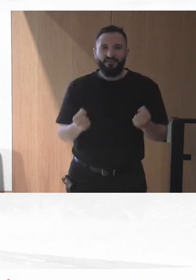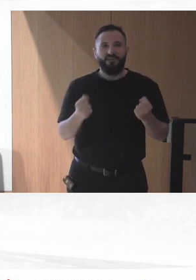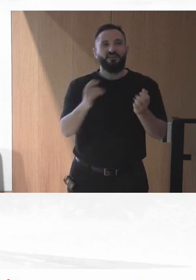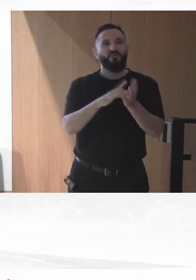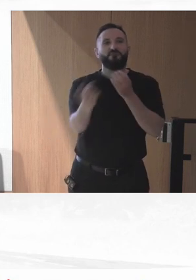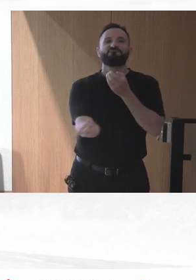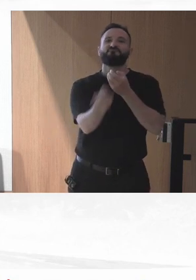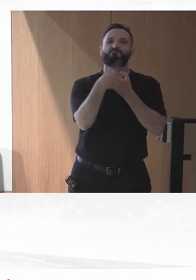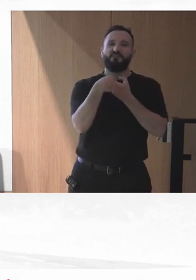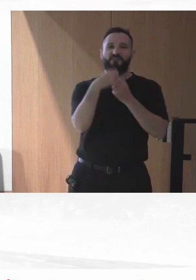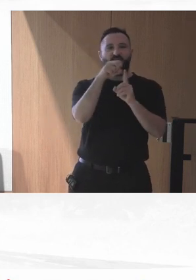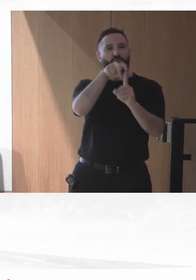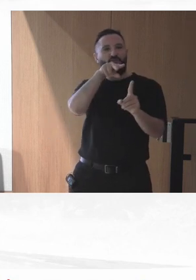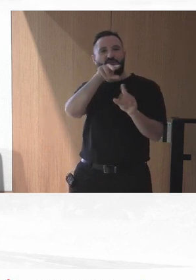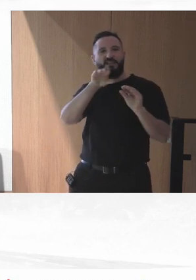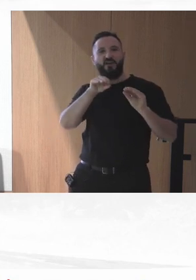con la visión